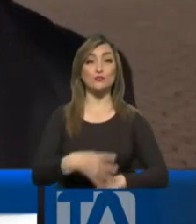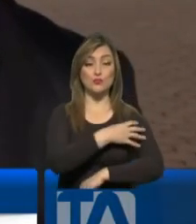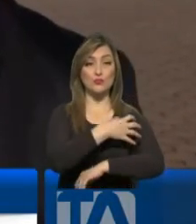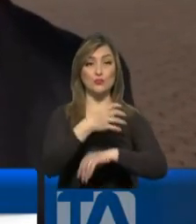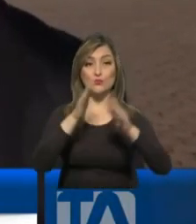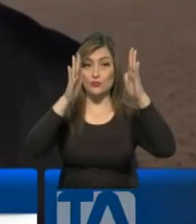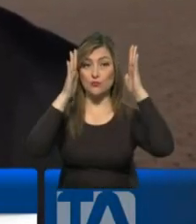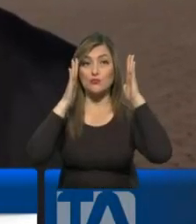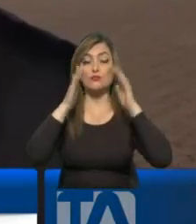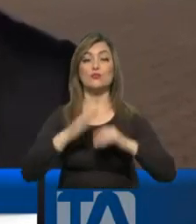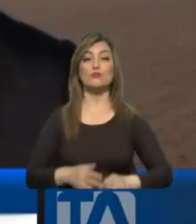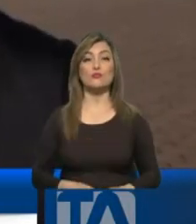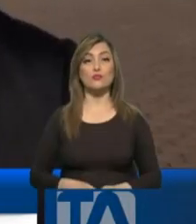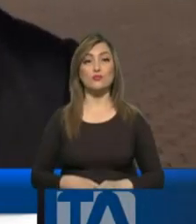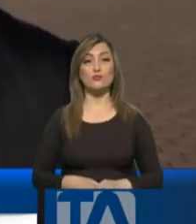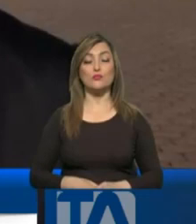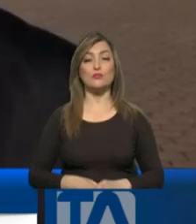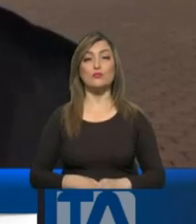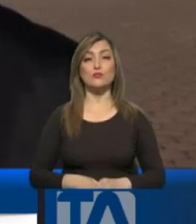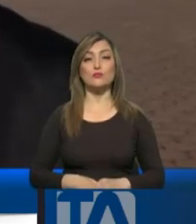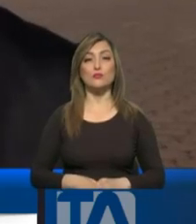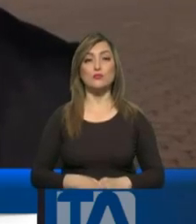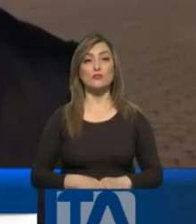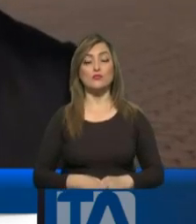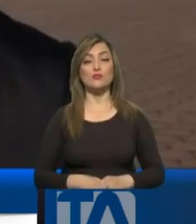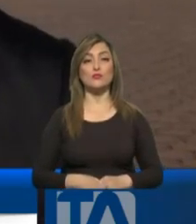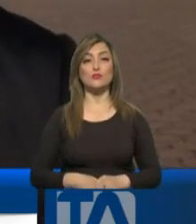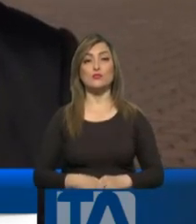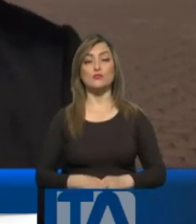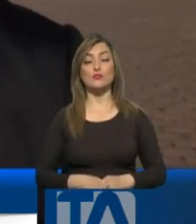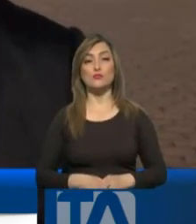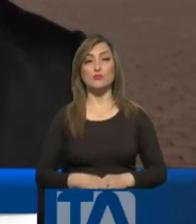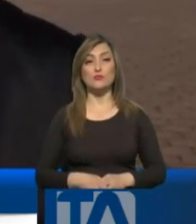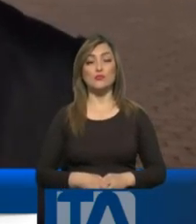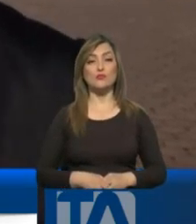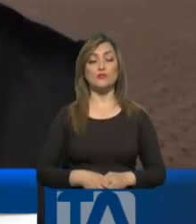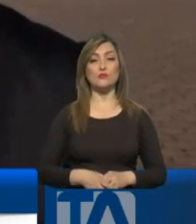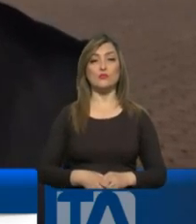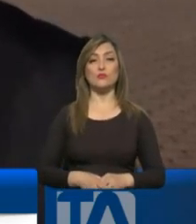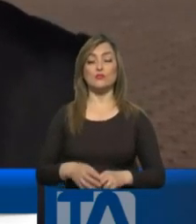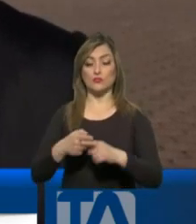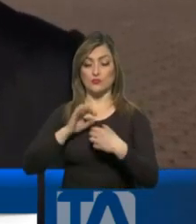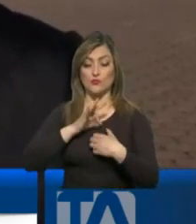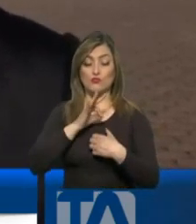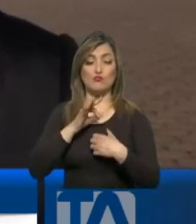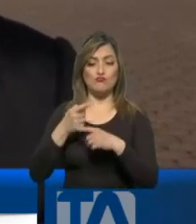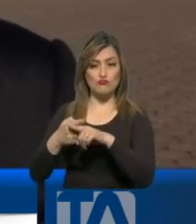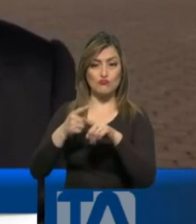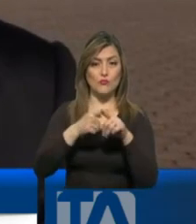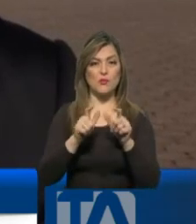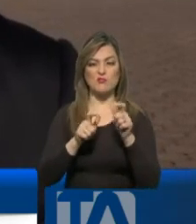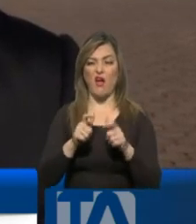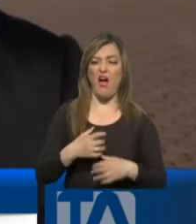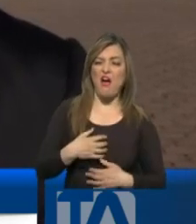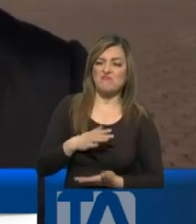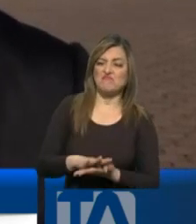atención cada momento, ¿sí? Cabe recalcar que, no obstante, independientemente del tipo de variantes, la gente tiende a relajarse en